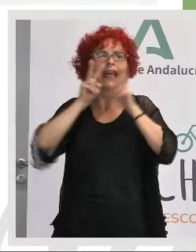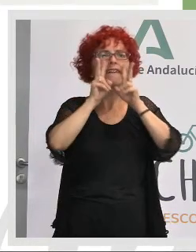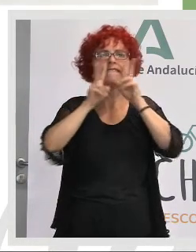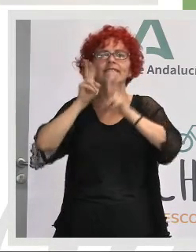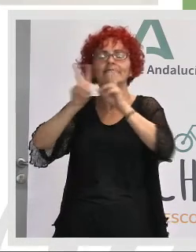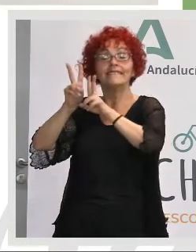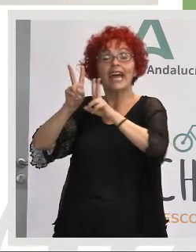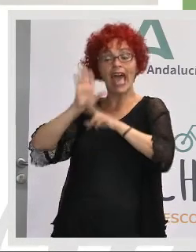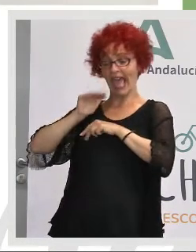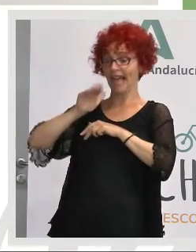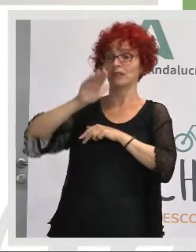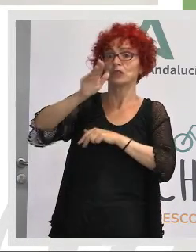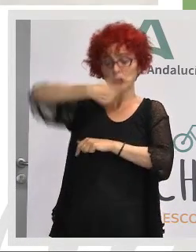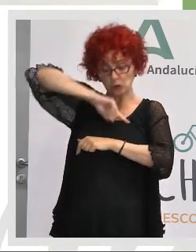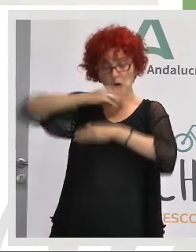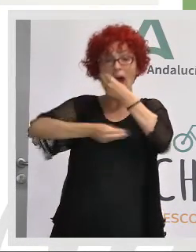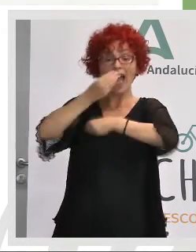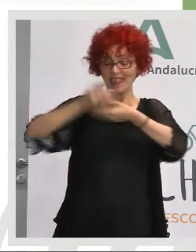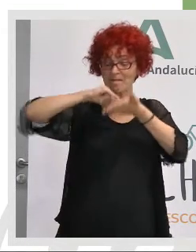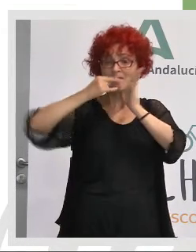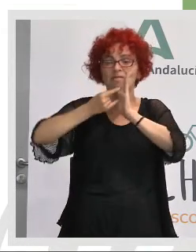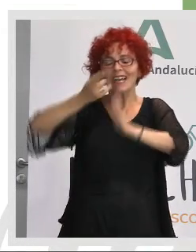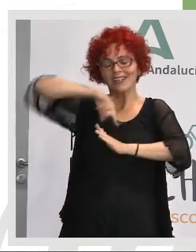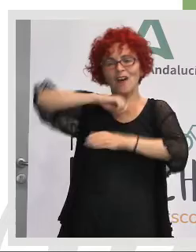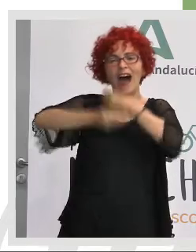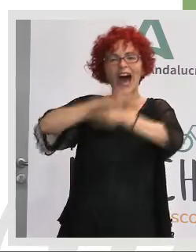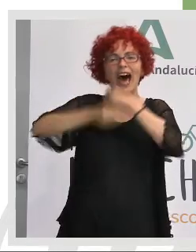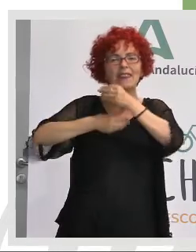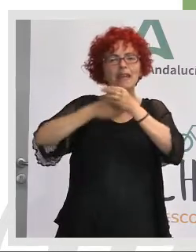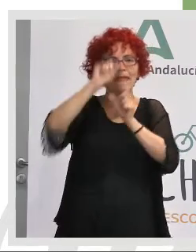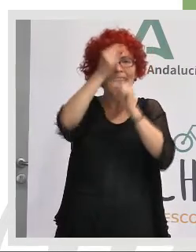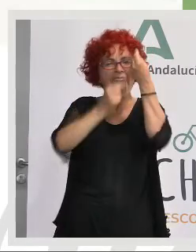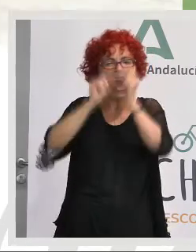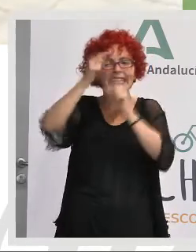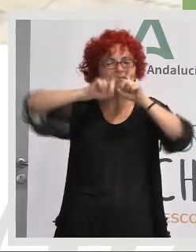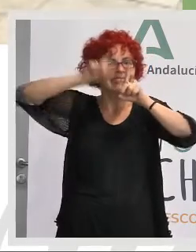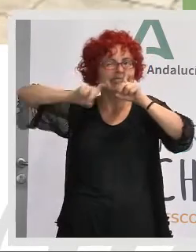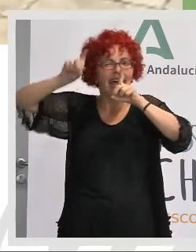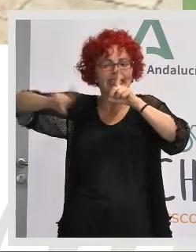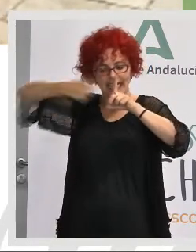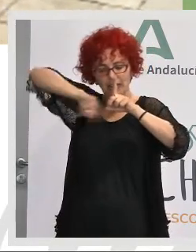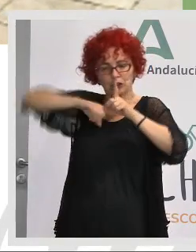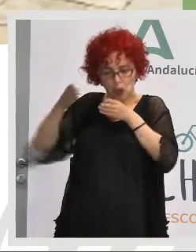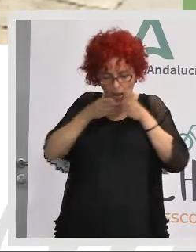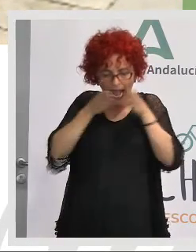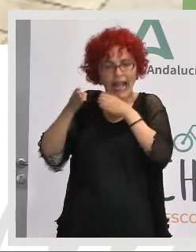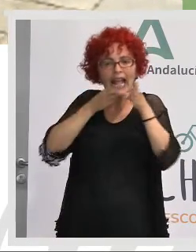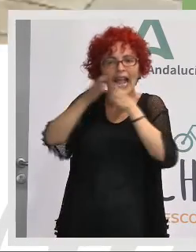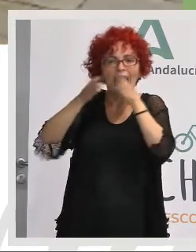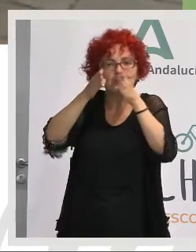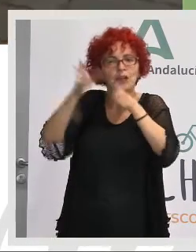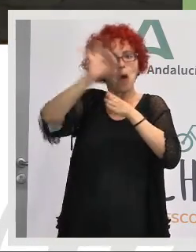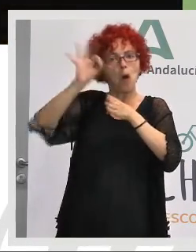Con nuestro proyecto Vivir y Sentir el Patrimonio aprendemos con la estadística de las rutas por el pueblo. Nos movemos por los